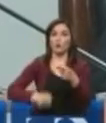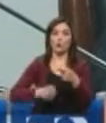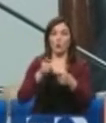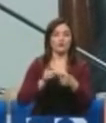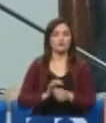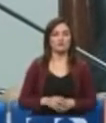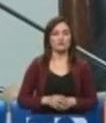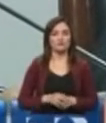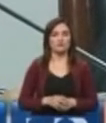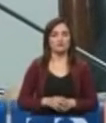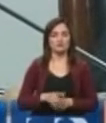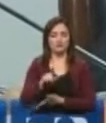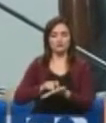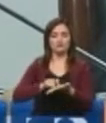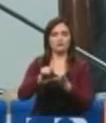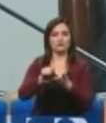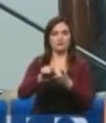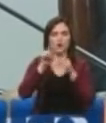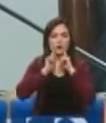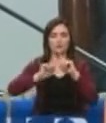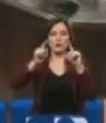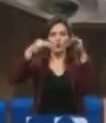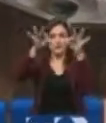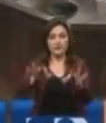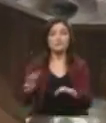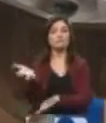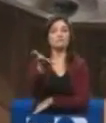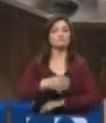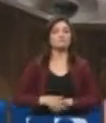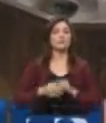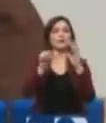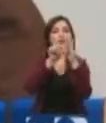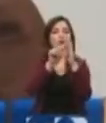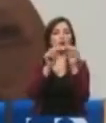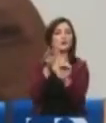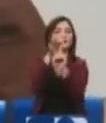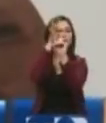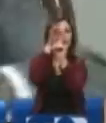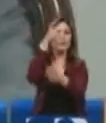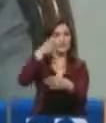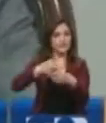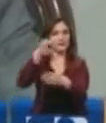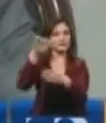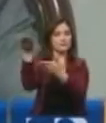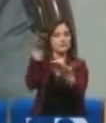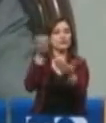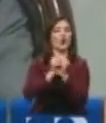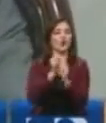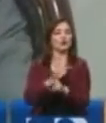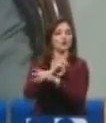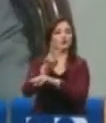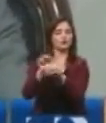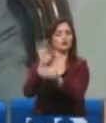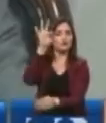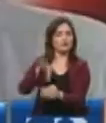de su aprobación, sin perjuicio de su publicación en registro oficial. Mediante un artículo único, esto es lo que especifica el organismo electoral para el periodo